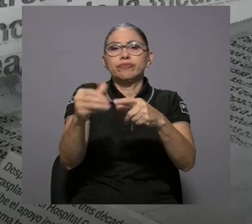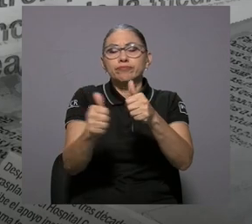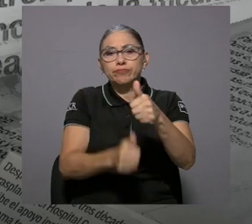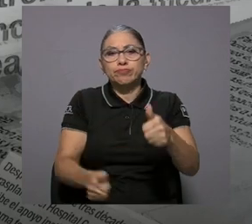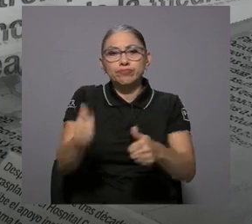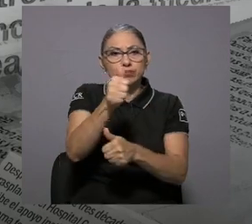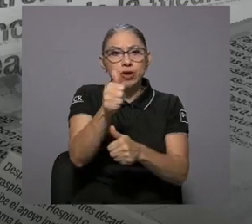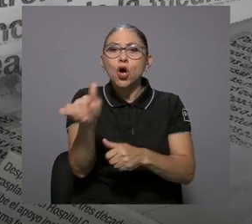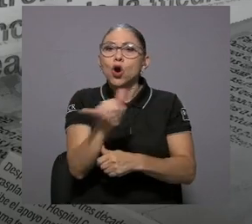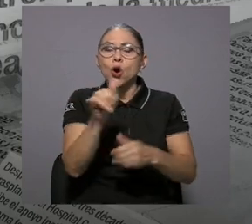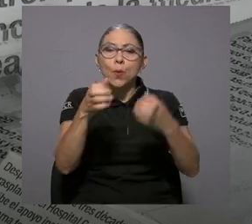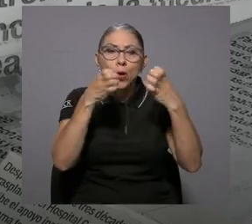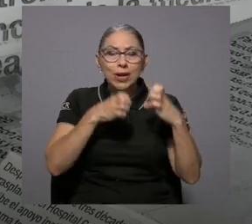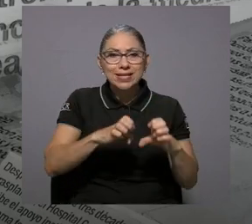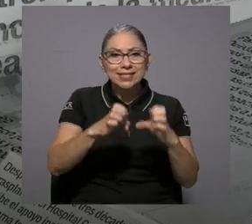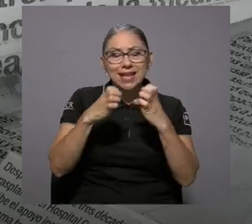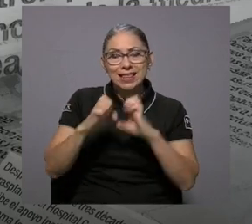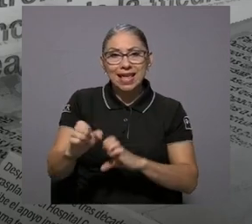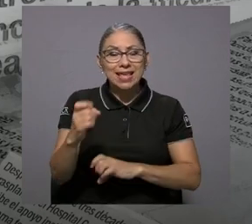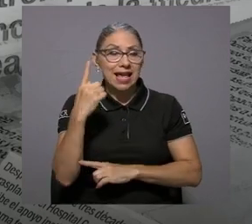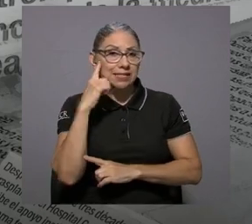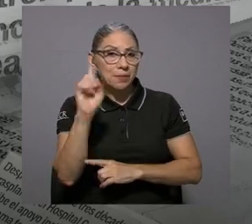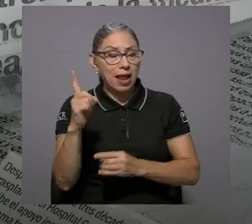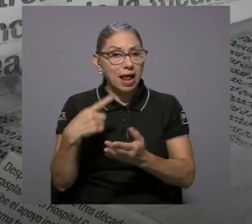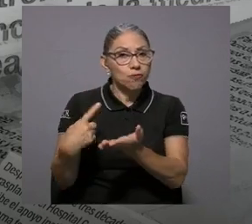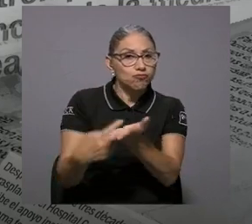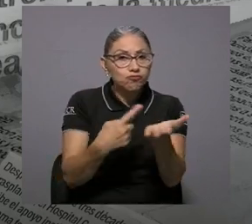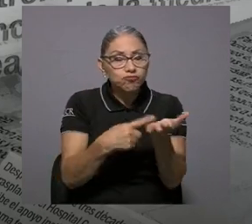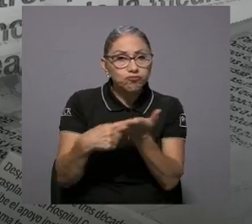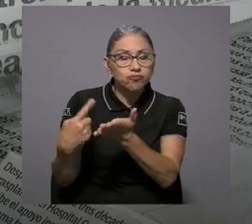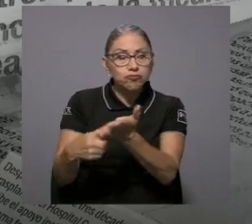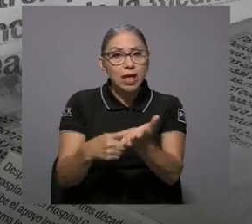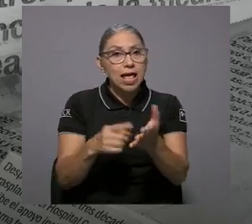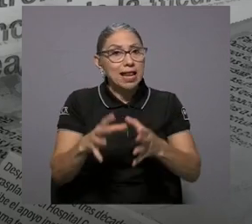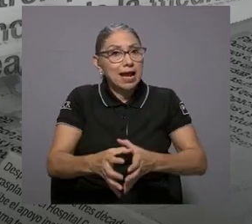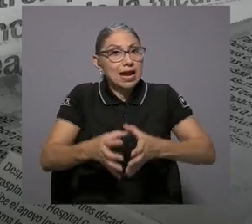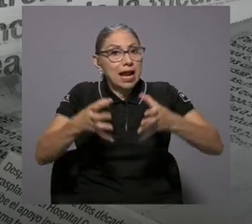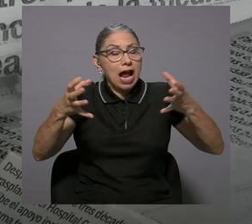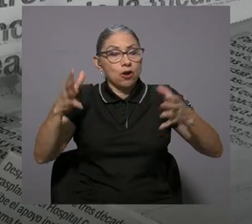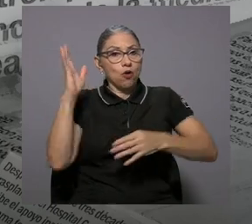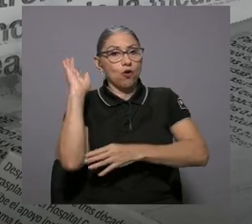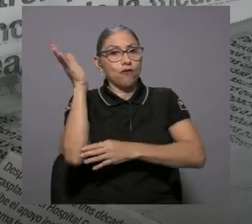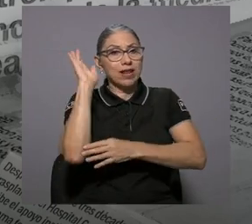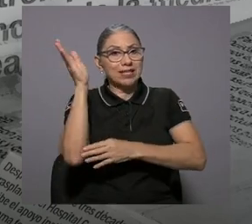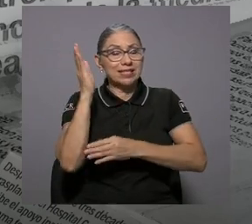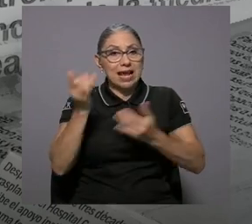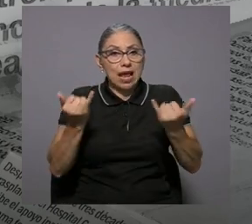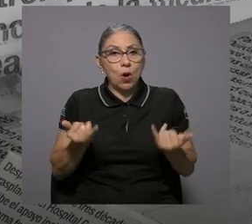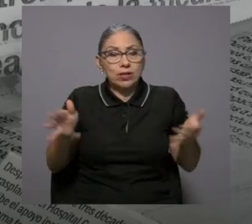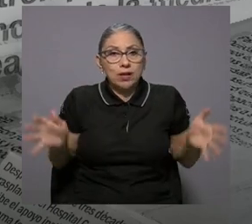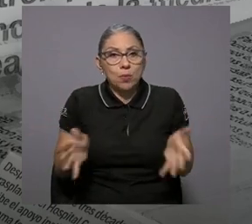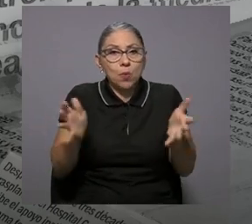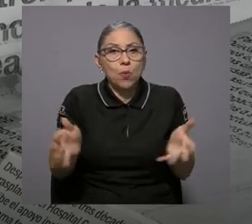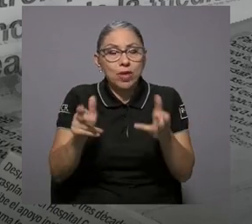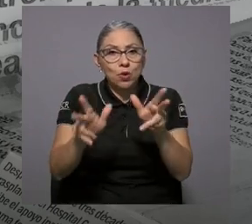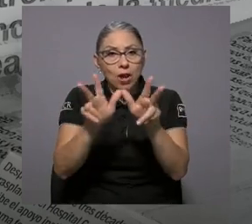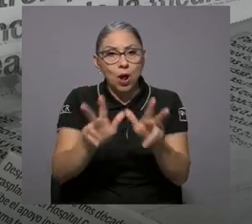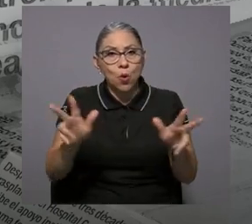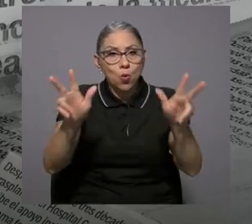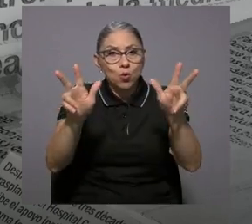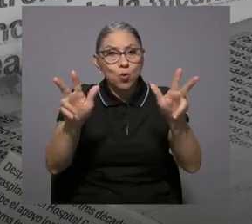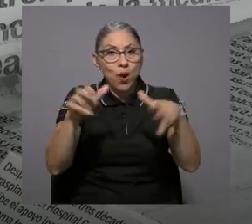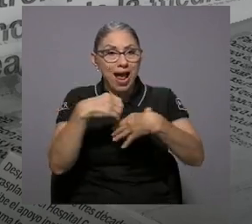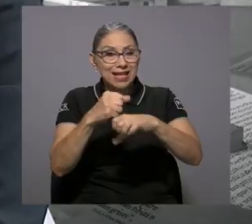cuenta en la gran conferencia que está promoviendo la ONU y precisamente en